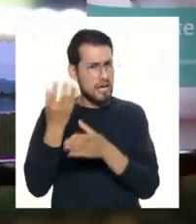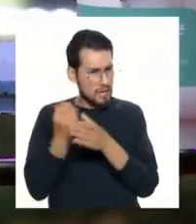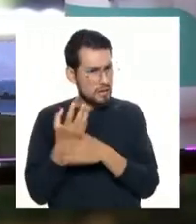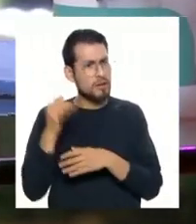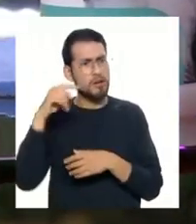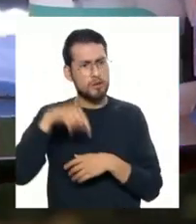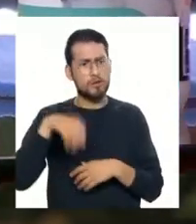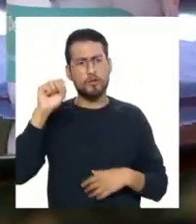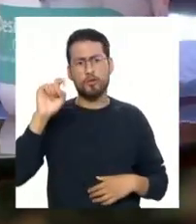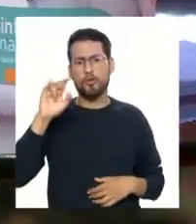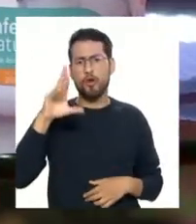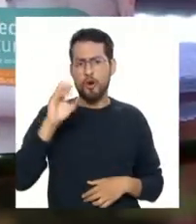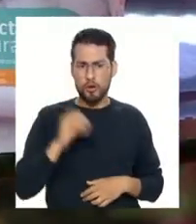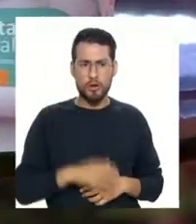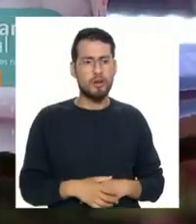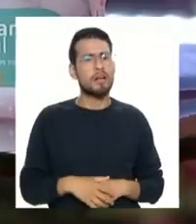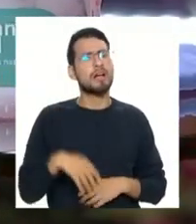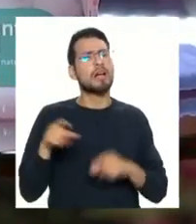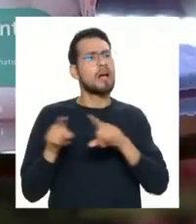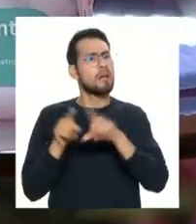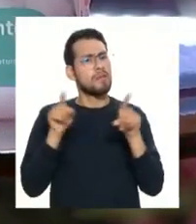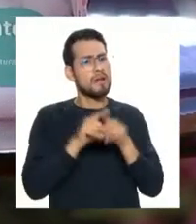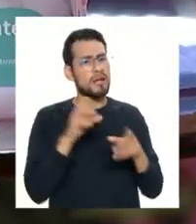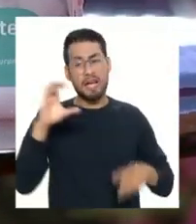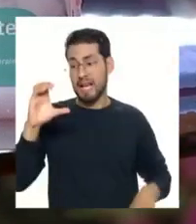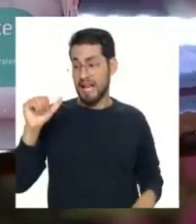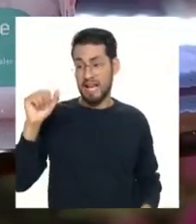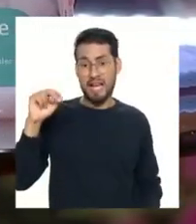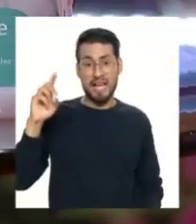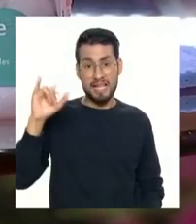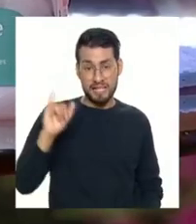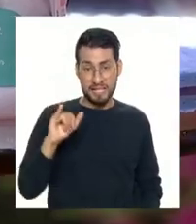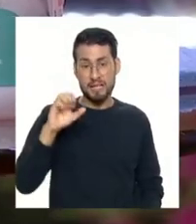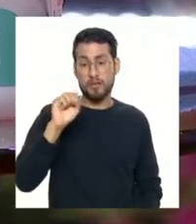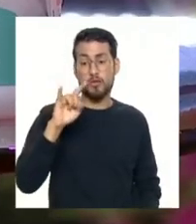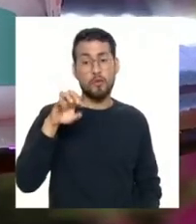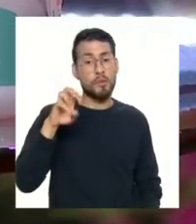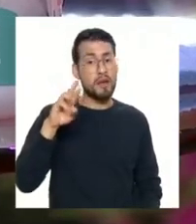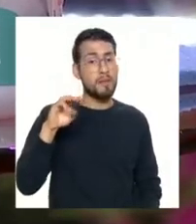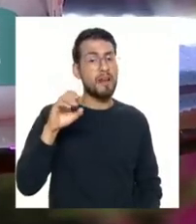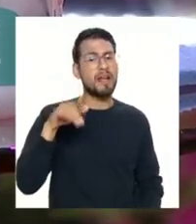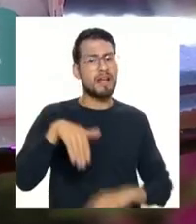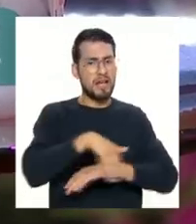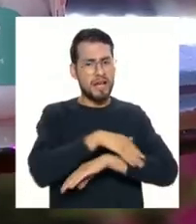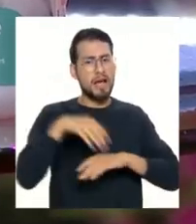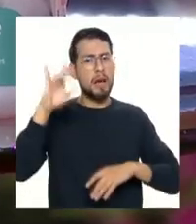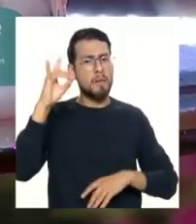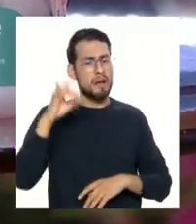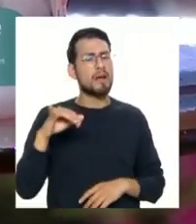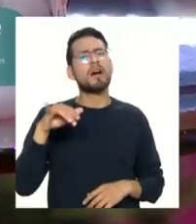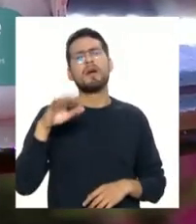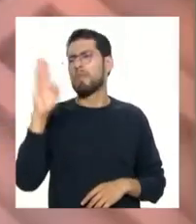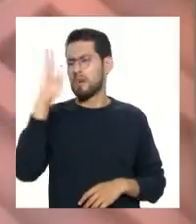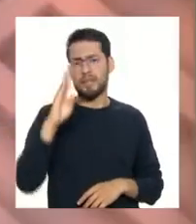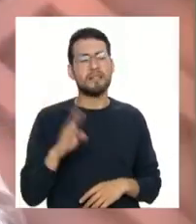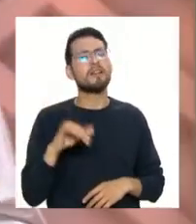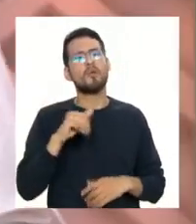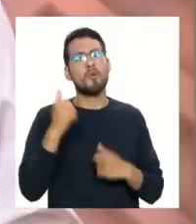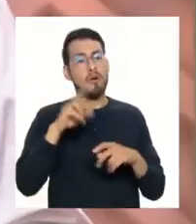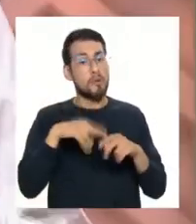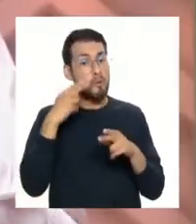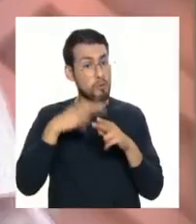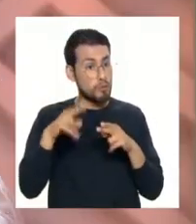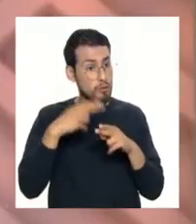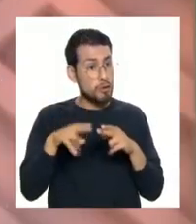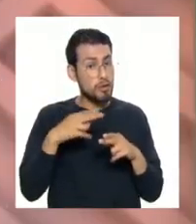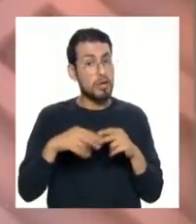también acá en Surco. Uh-huh. También estamos en Candy, me parece que ya lo repetí, Candy Supermercado, que está en la Avenida Brasil, y en otras tiendas naturistas. Muy prontamente